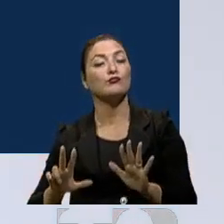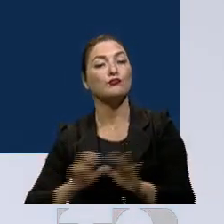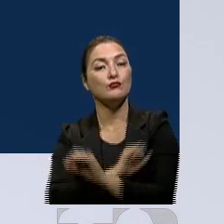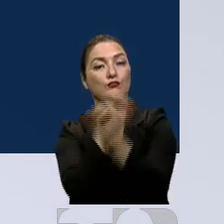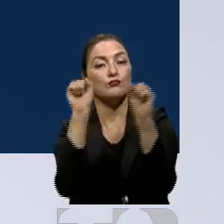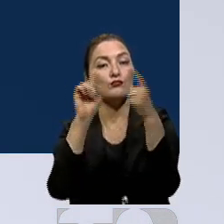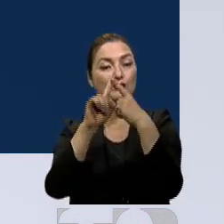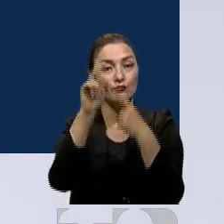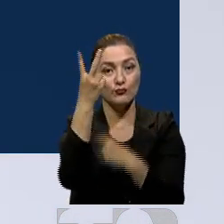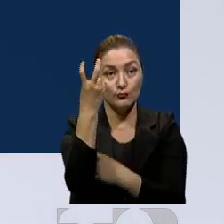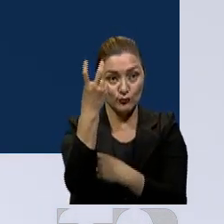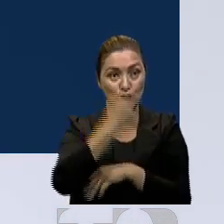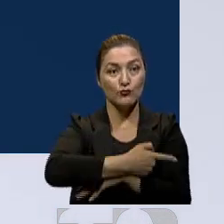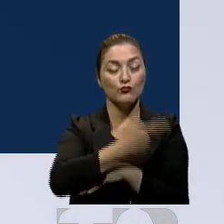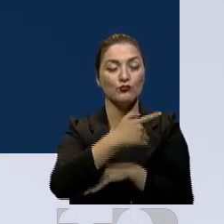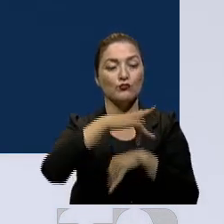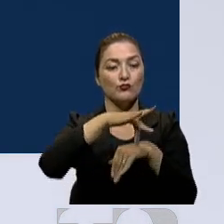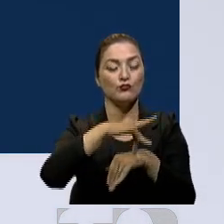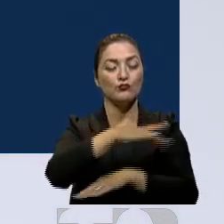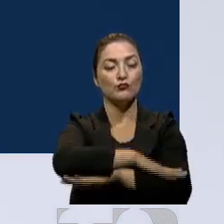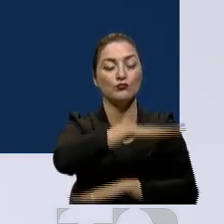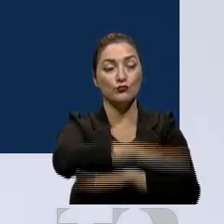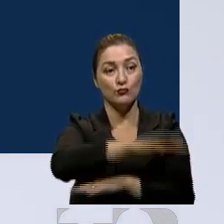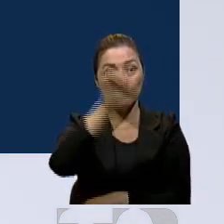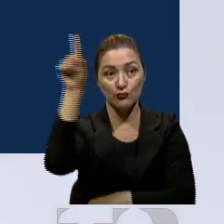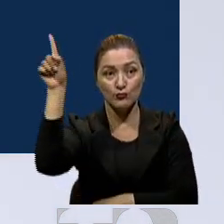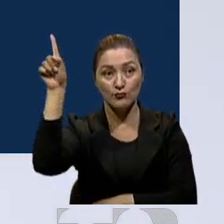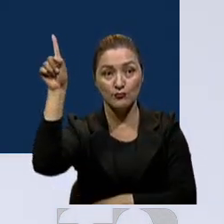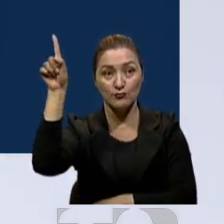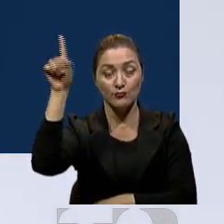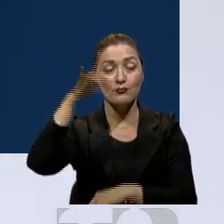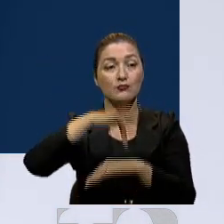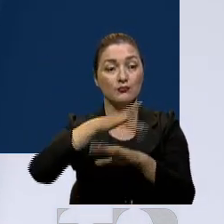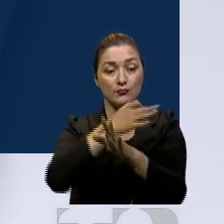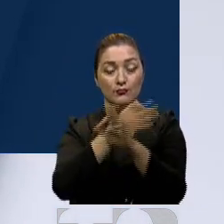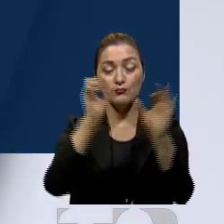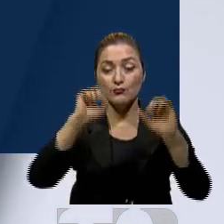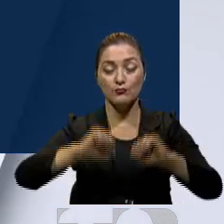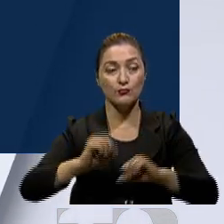Las citas las puede obtener a través de la página web